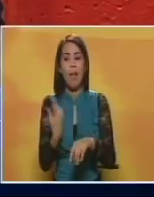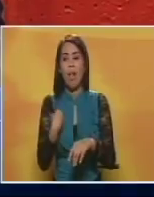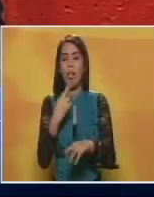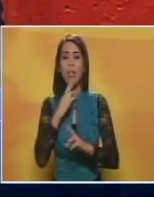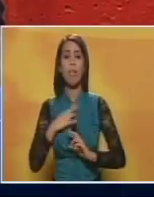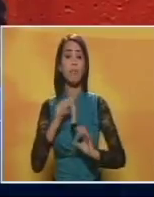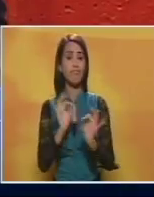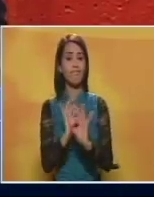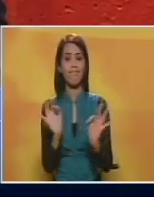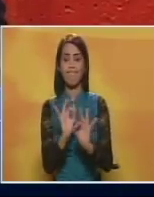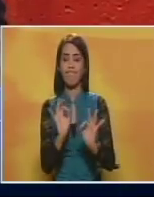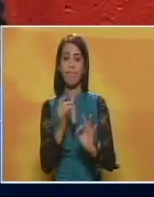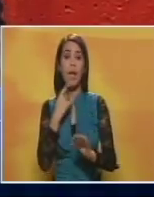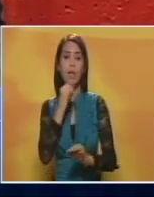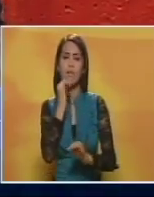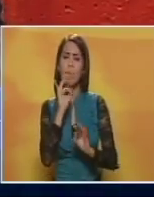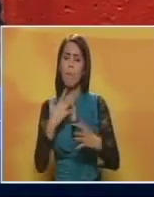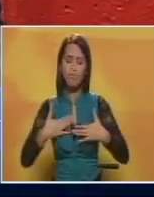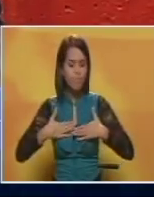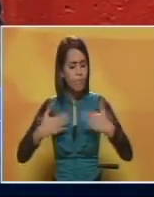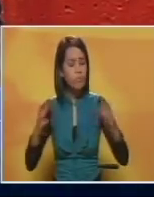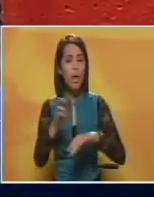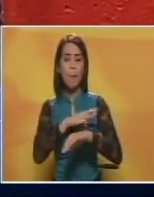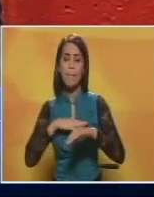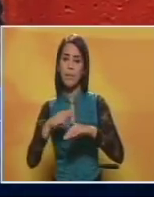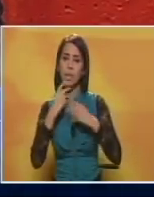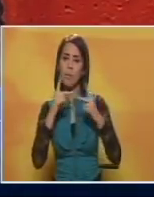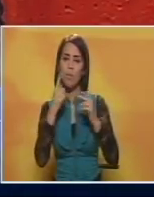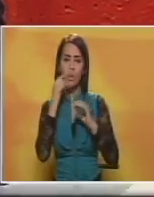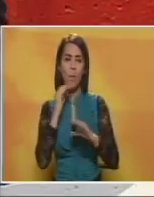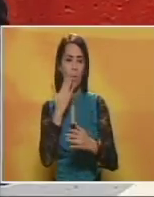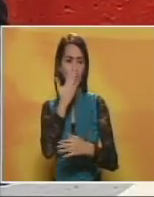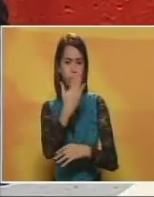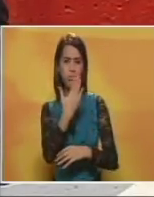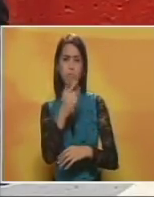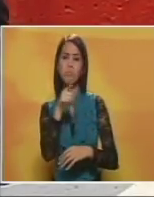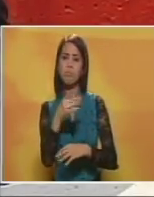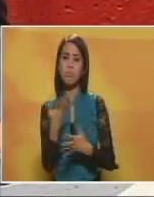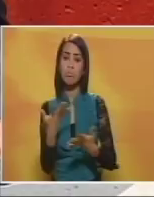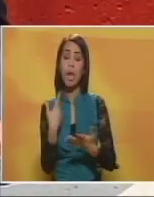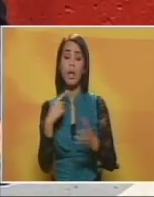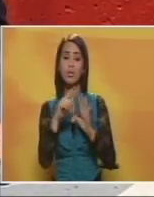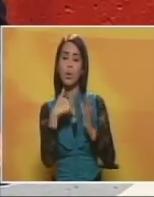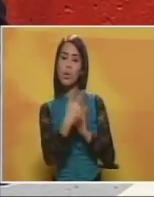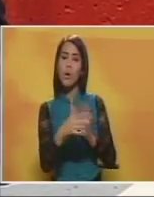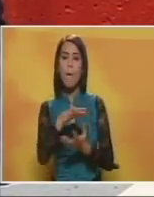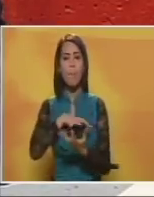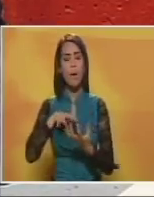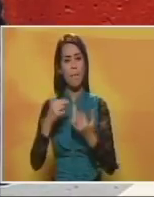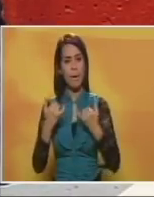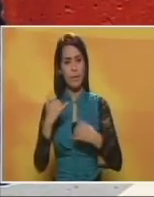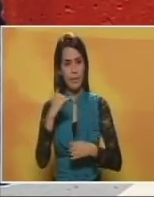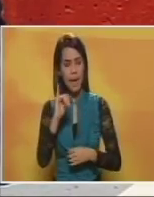obtenido respuesta. Reiteró estar a la orden del ministerio para hacerle frente a estos diversos problemas que